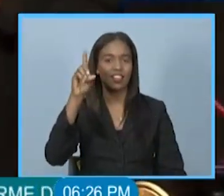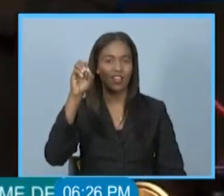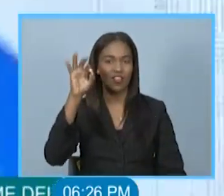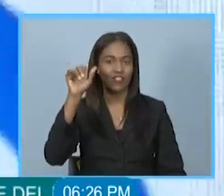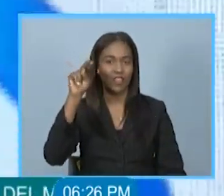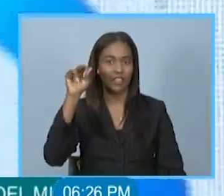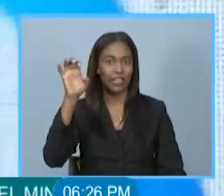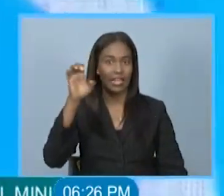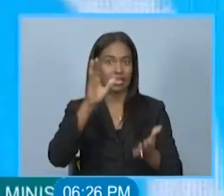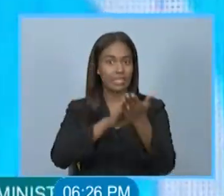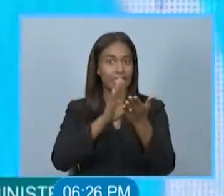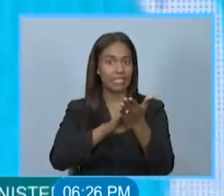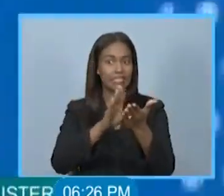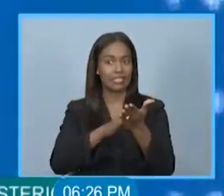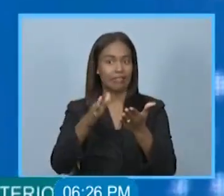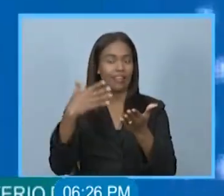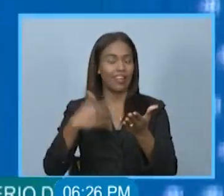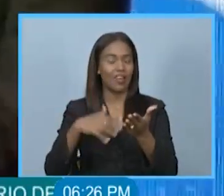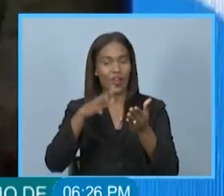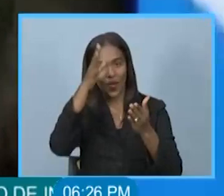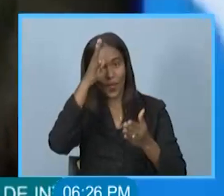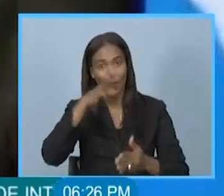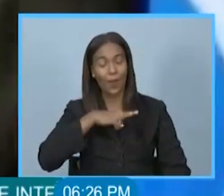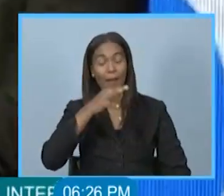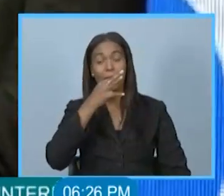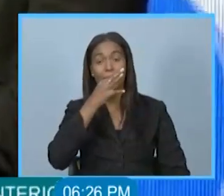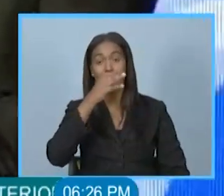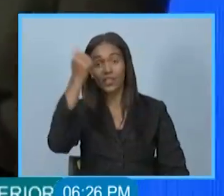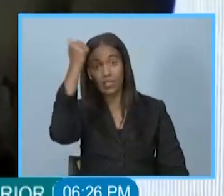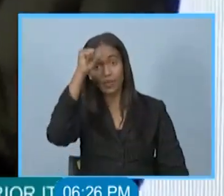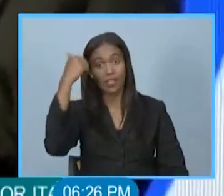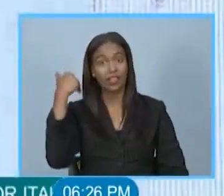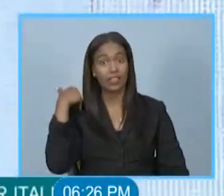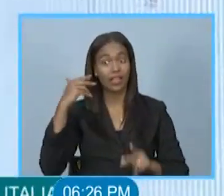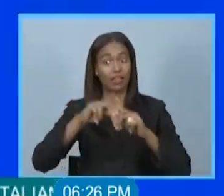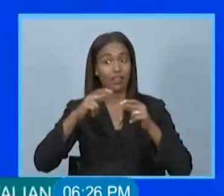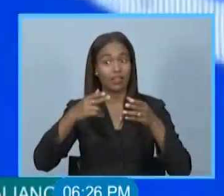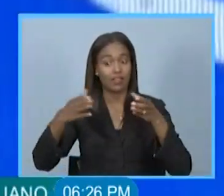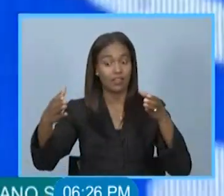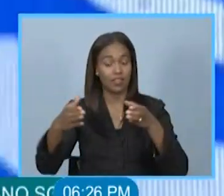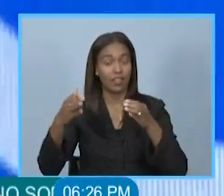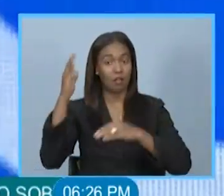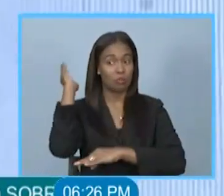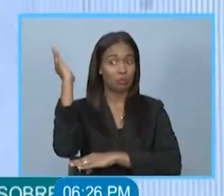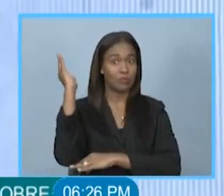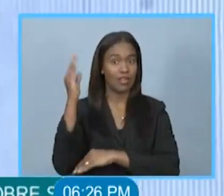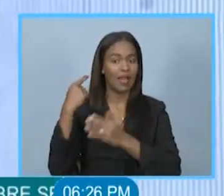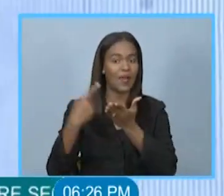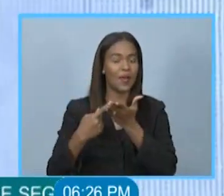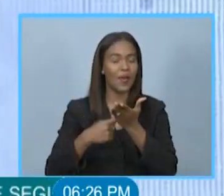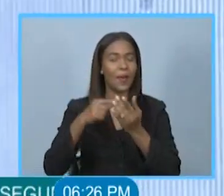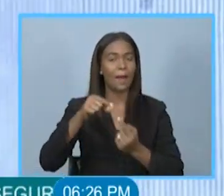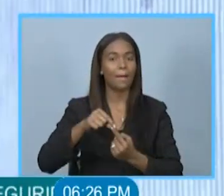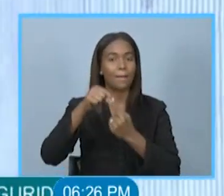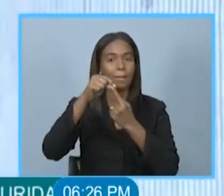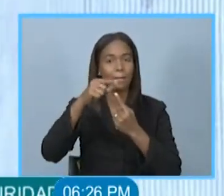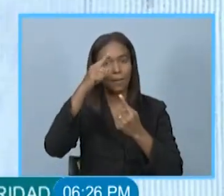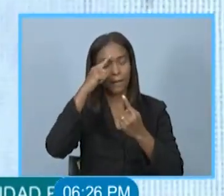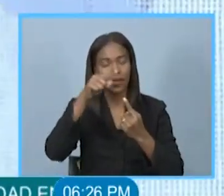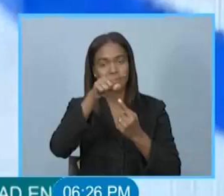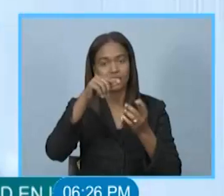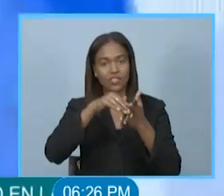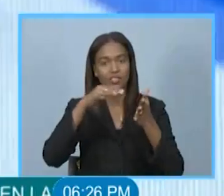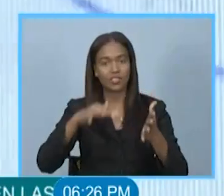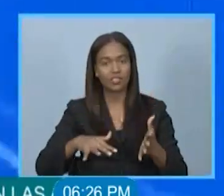un aplauso para reinaldo que de hecho el próximo domingo tenemos un encuentro una conferencia especial para entre